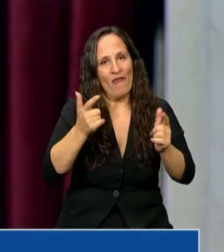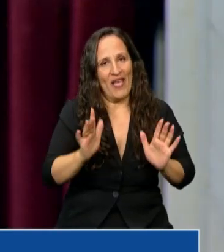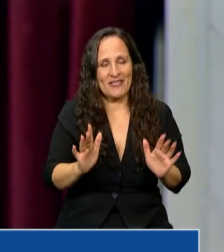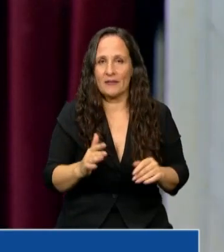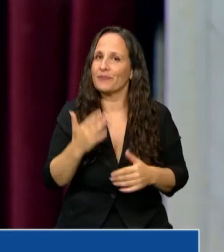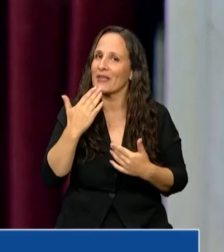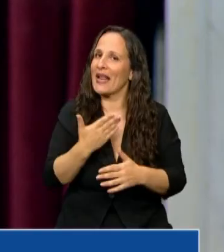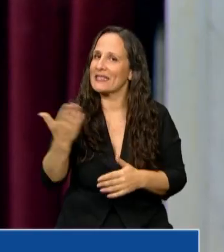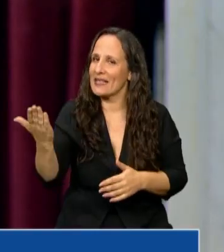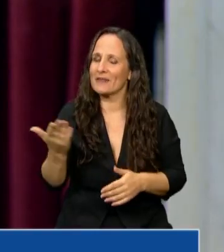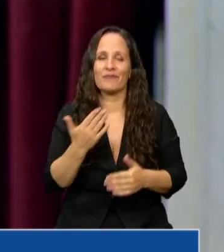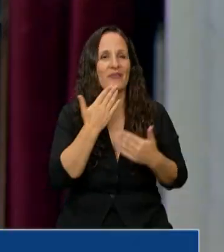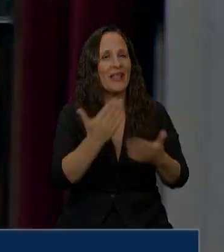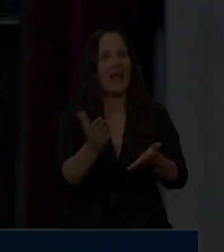Muchas gracias, diputado Rubén Manzi.